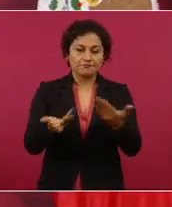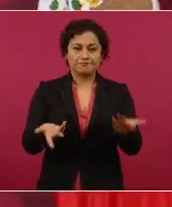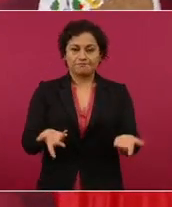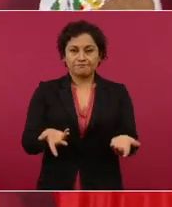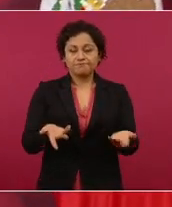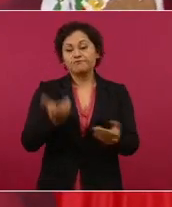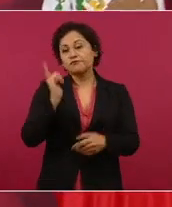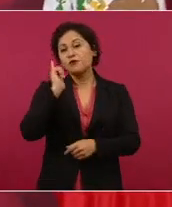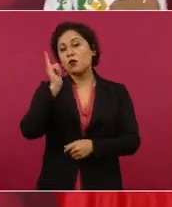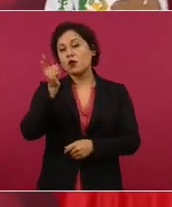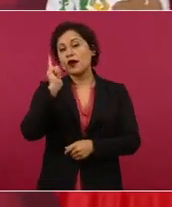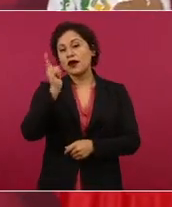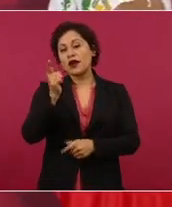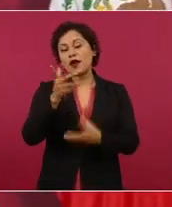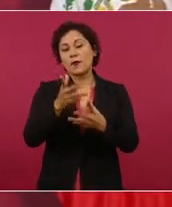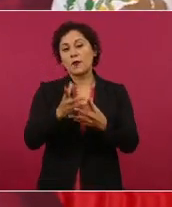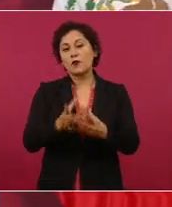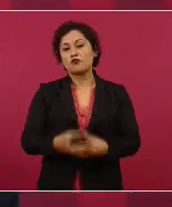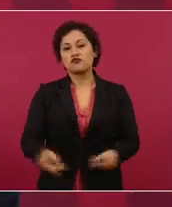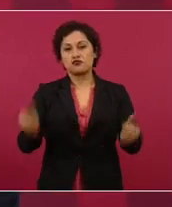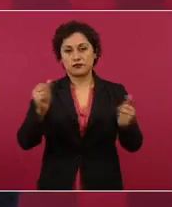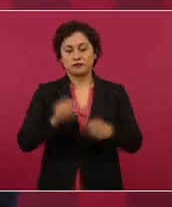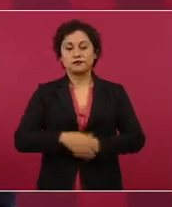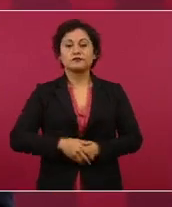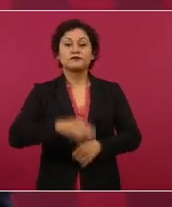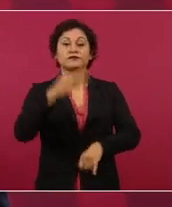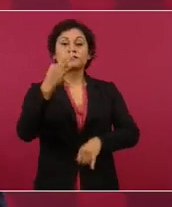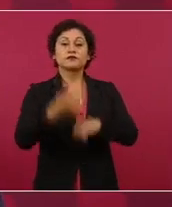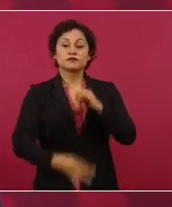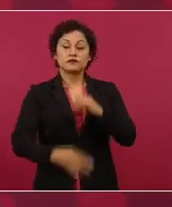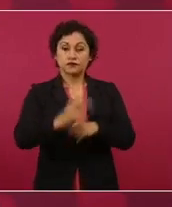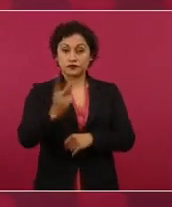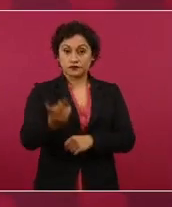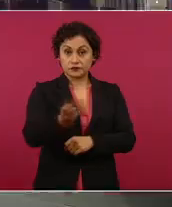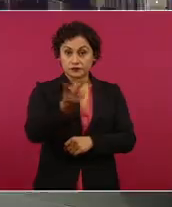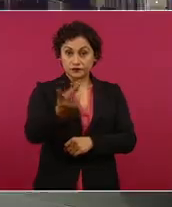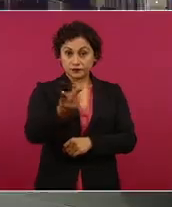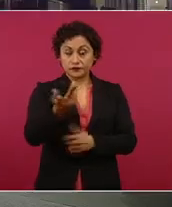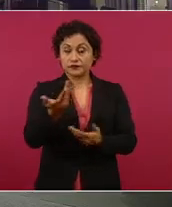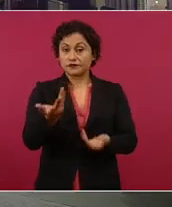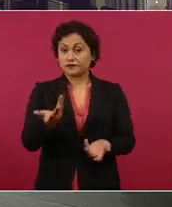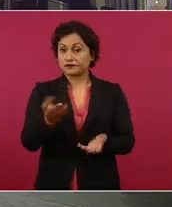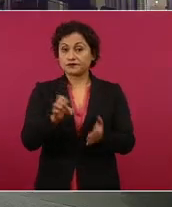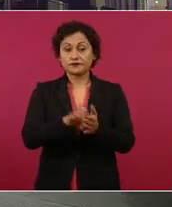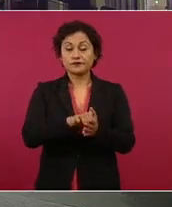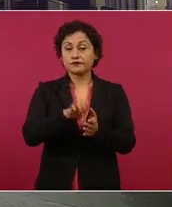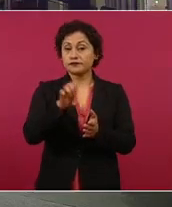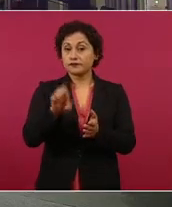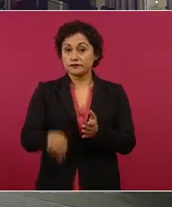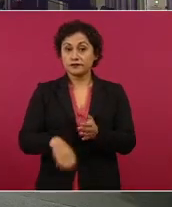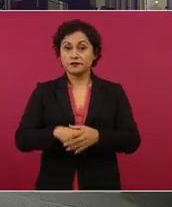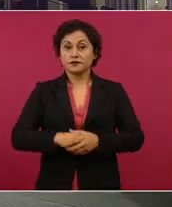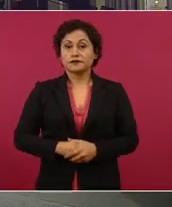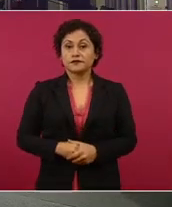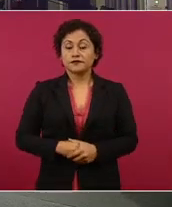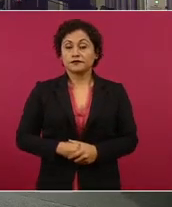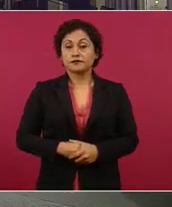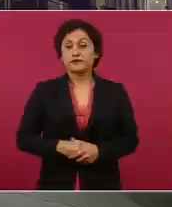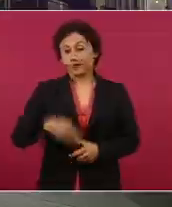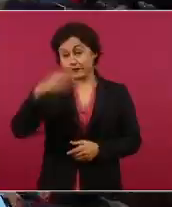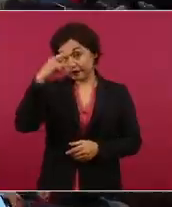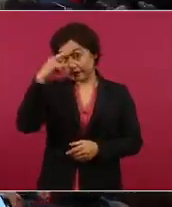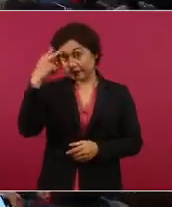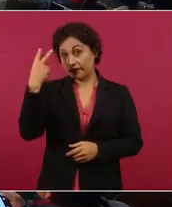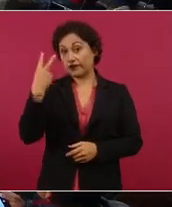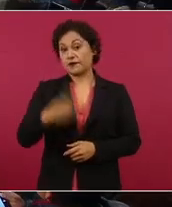esperemos se resuelva. Finalmente, ¿no se metería en la mesa el triunfo que acaba de obtener México